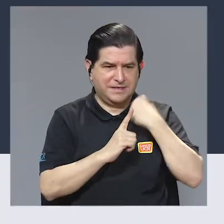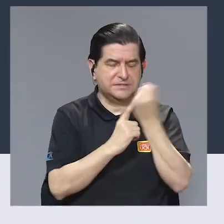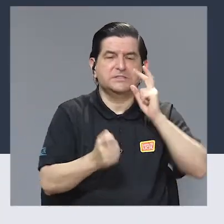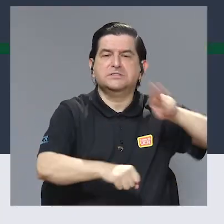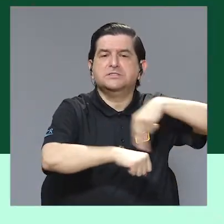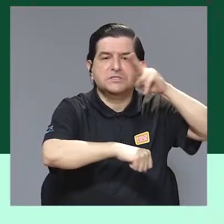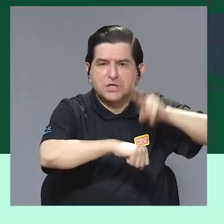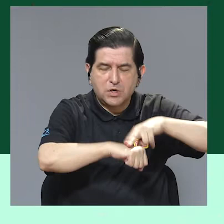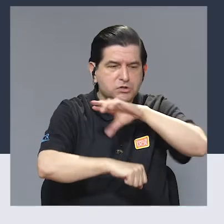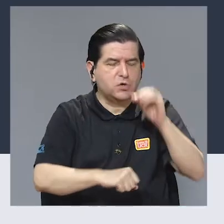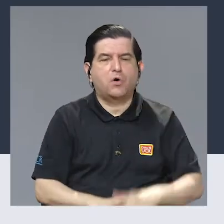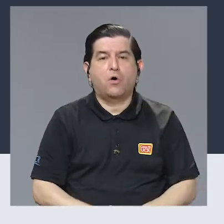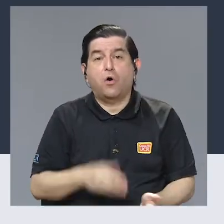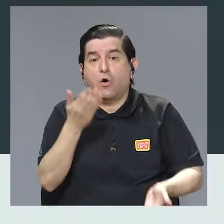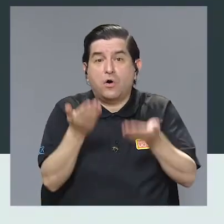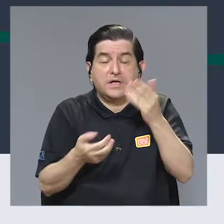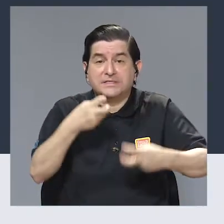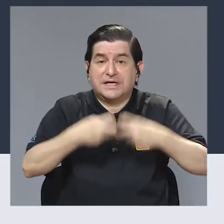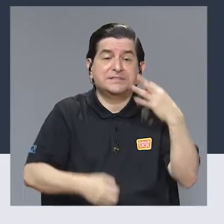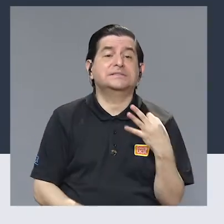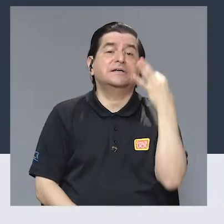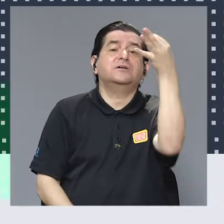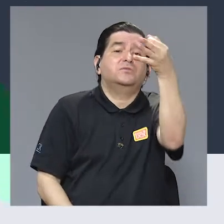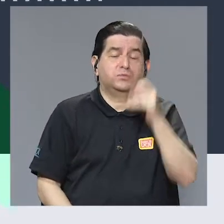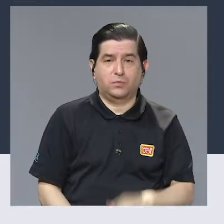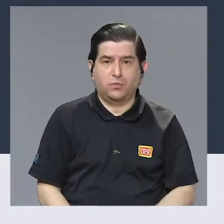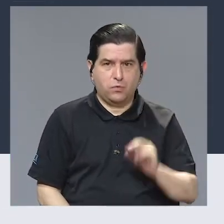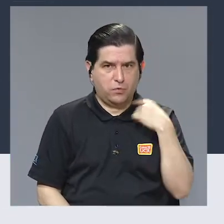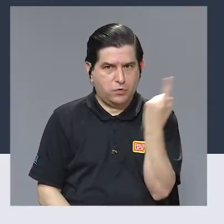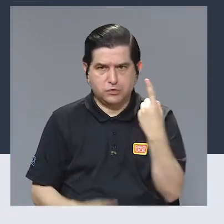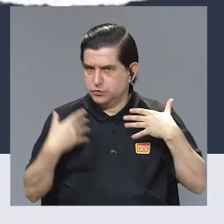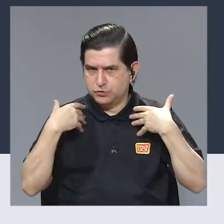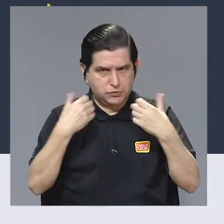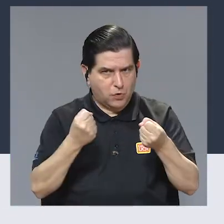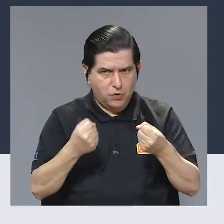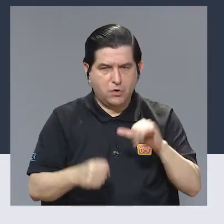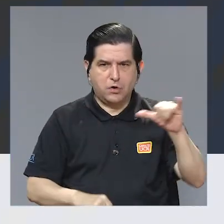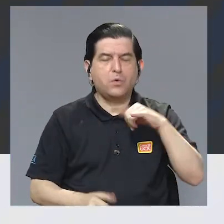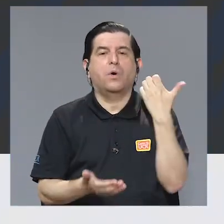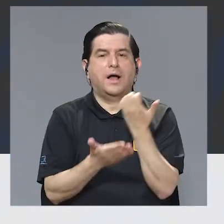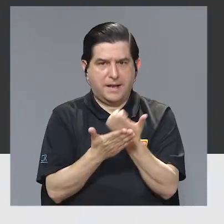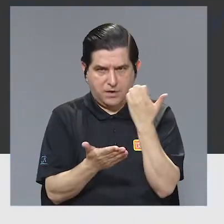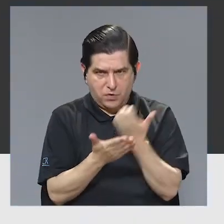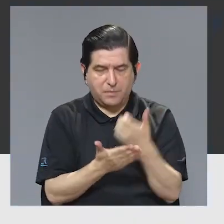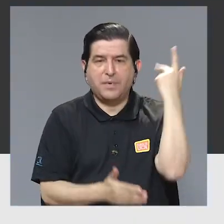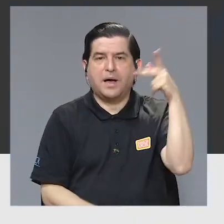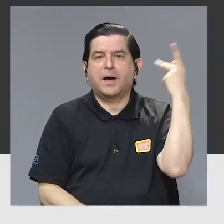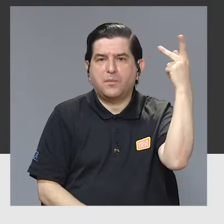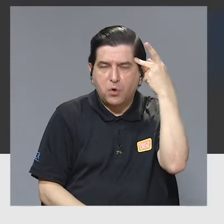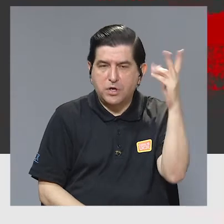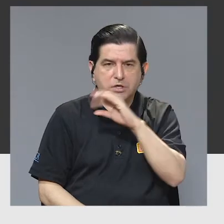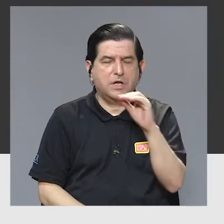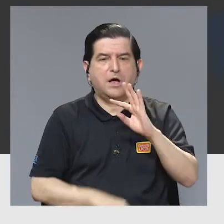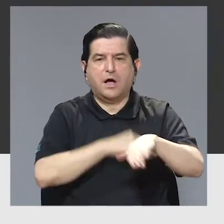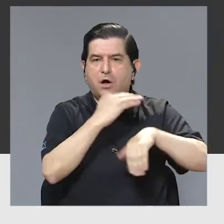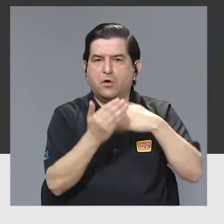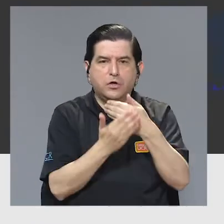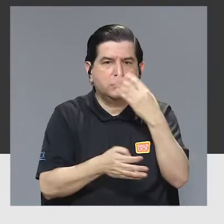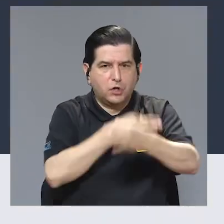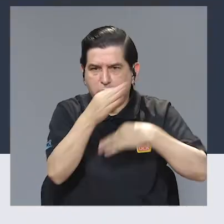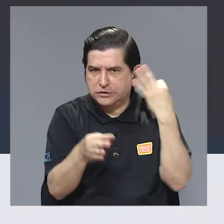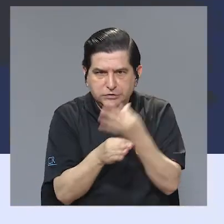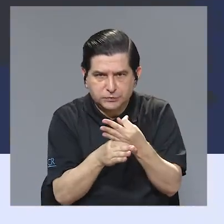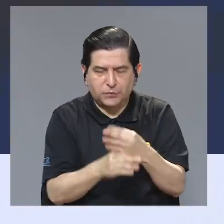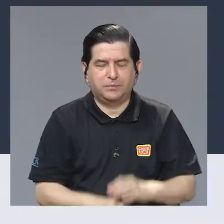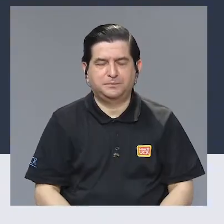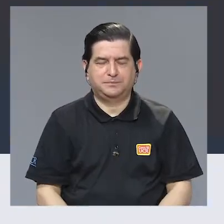en condiciones normales como en una posible crisis futura, no solo sanitaria, sino económica, política o de cualquier